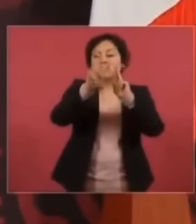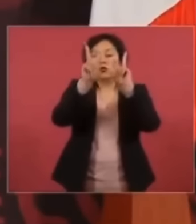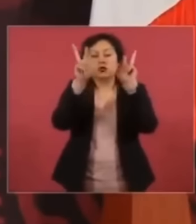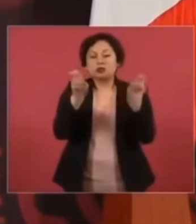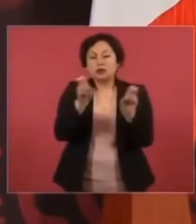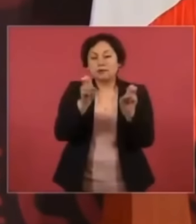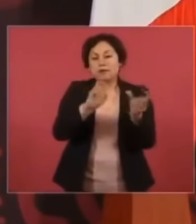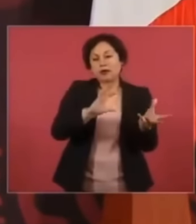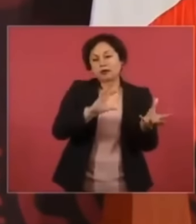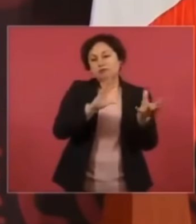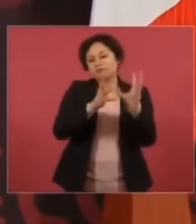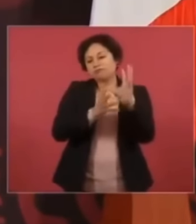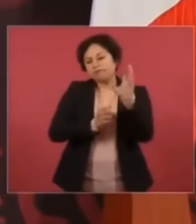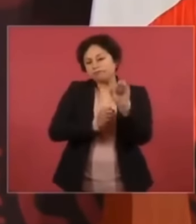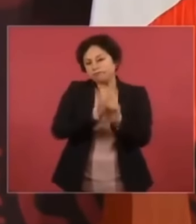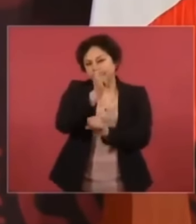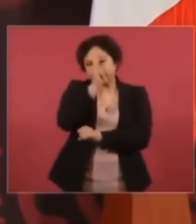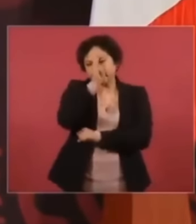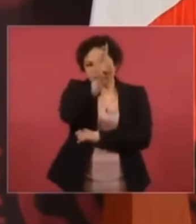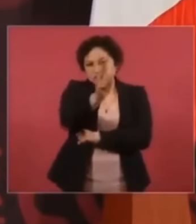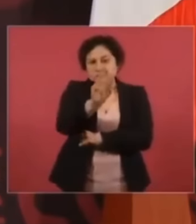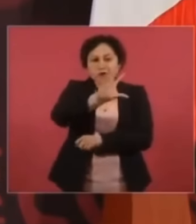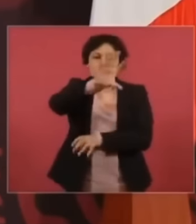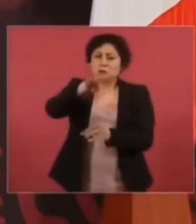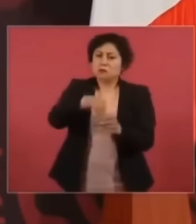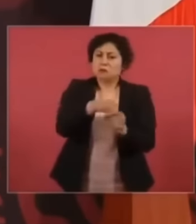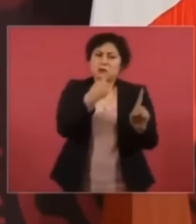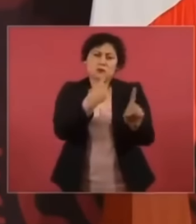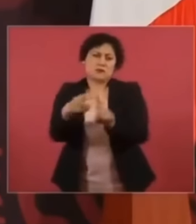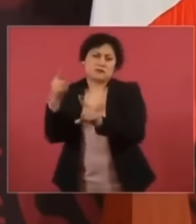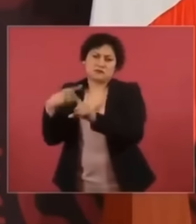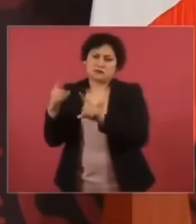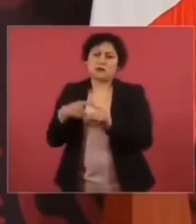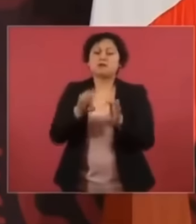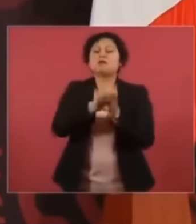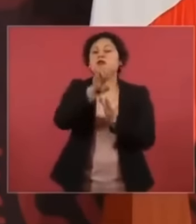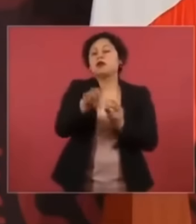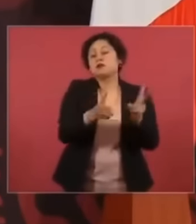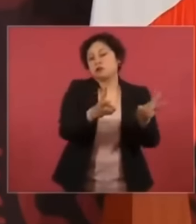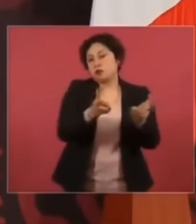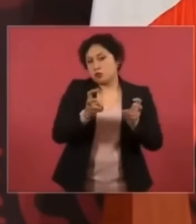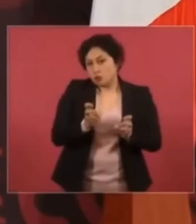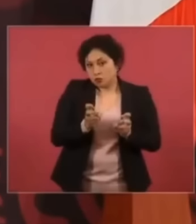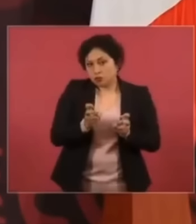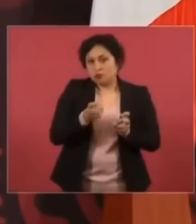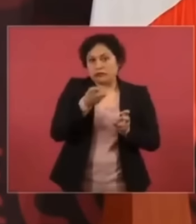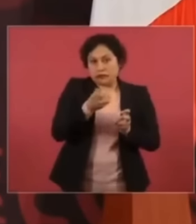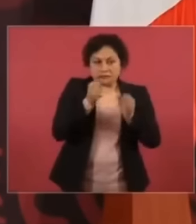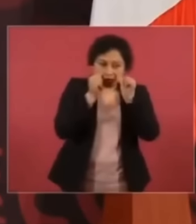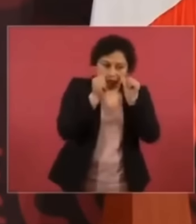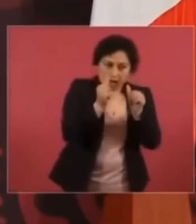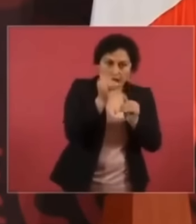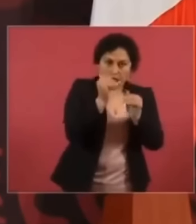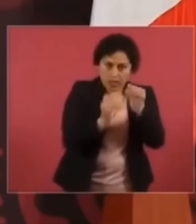al gobierno del presidente López Obrador con lo de la violencia que hay en México, diciendo que el sexenio del presidente